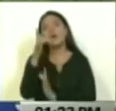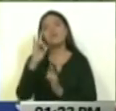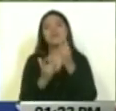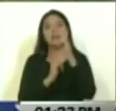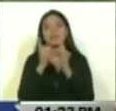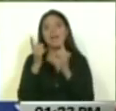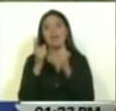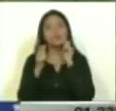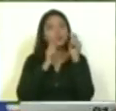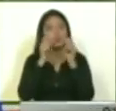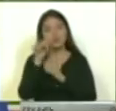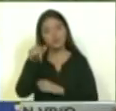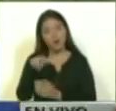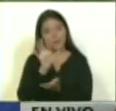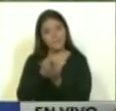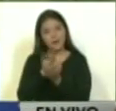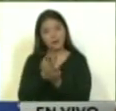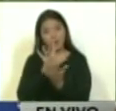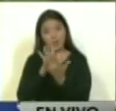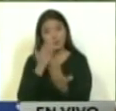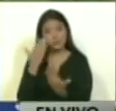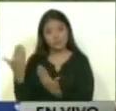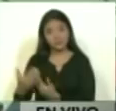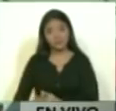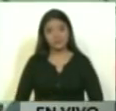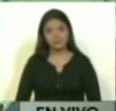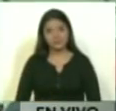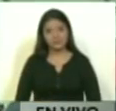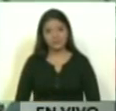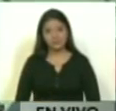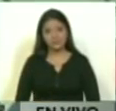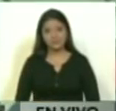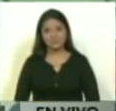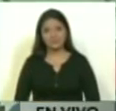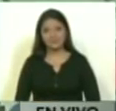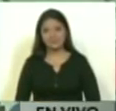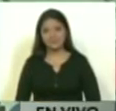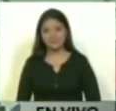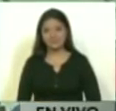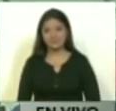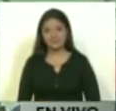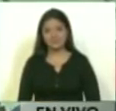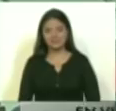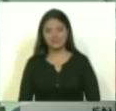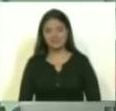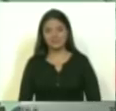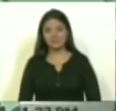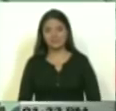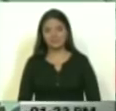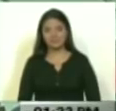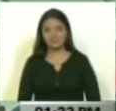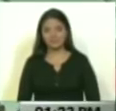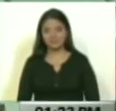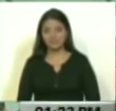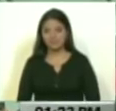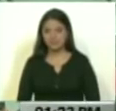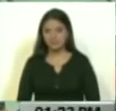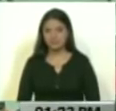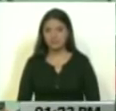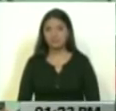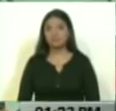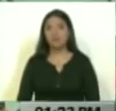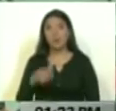Turismo que se celebrará en Margarita, pero de inmediato vamos a escuchar. nuestro americano, nuestro pueblo.